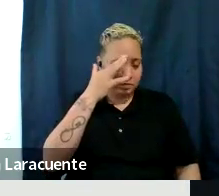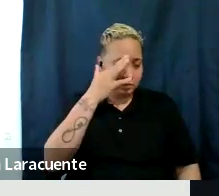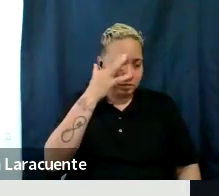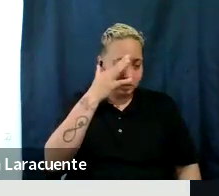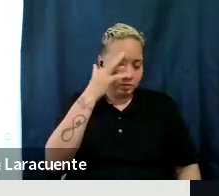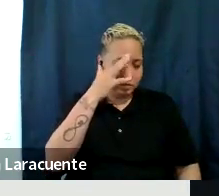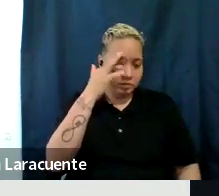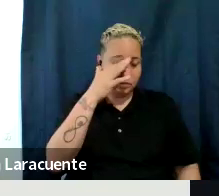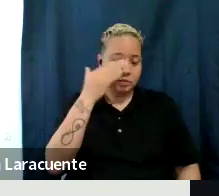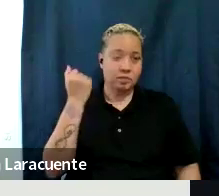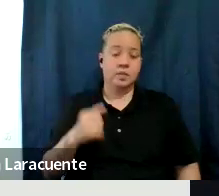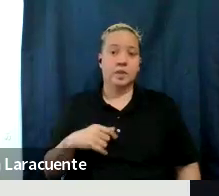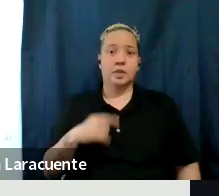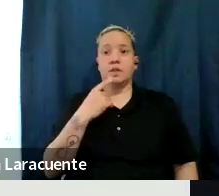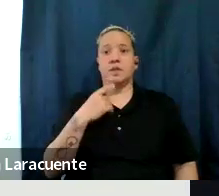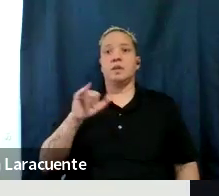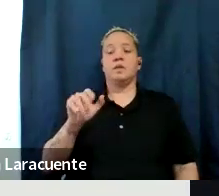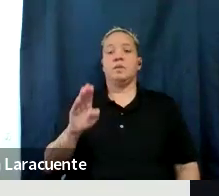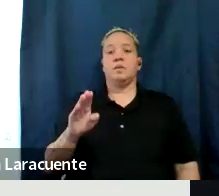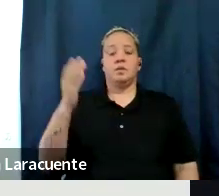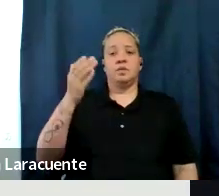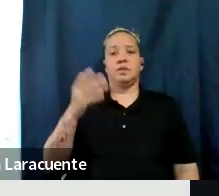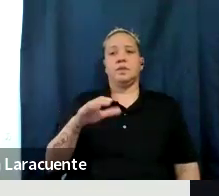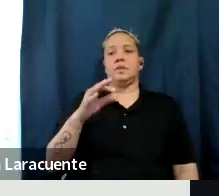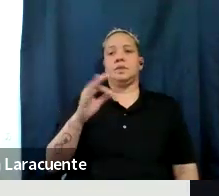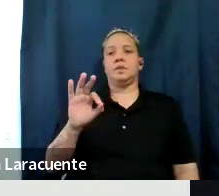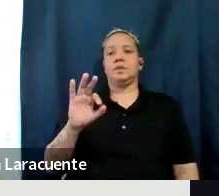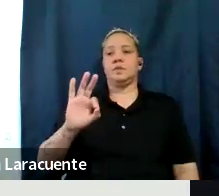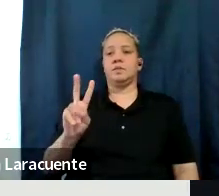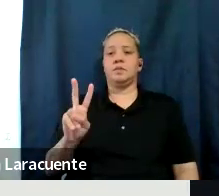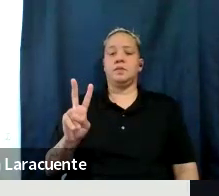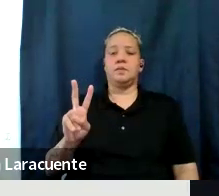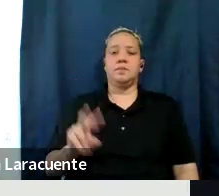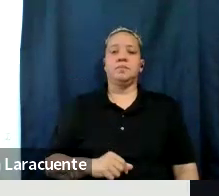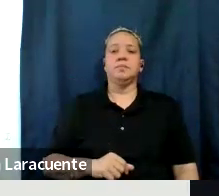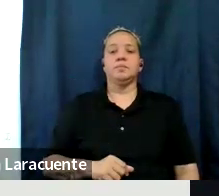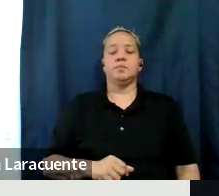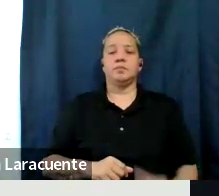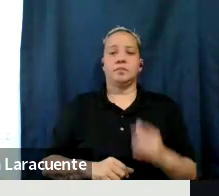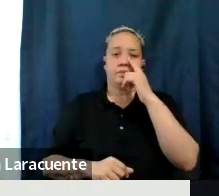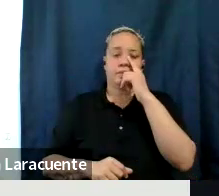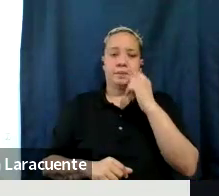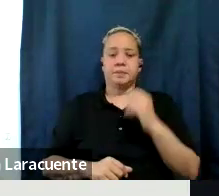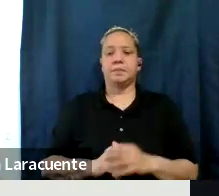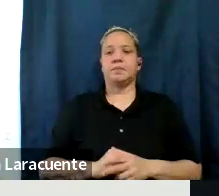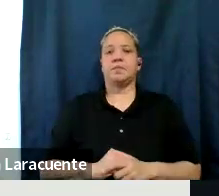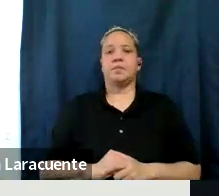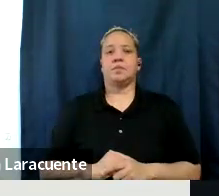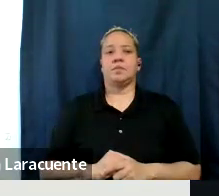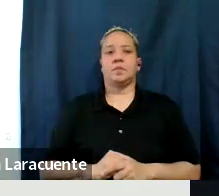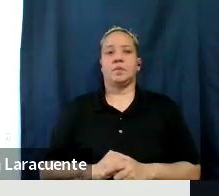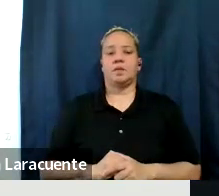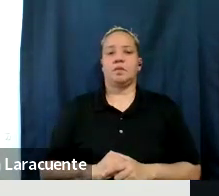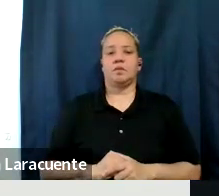Afirma Jaime Benítez en aquella conferencia de 1992, dice literalmente, leo, así